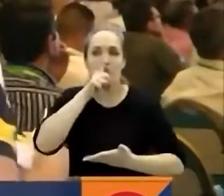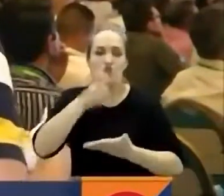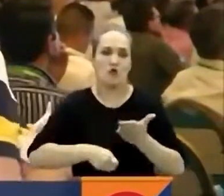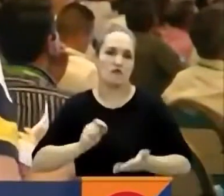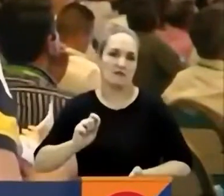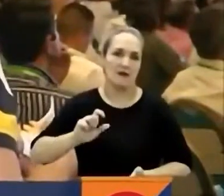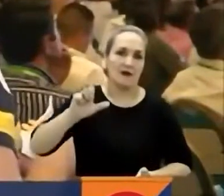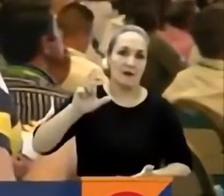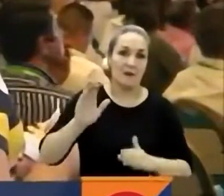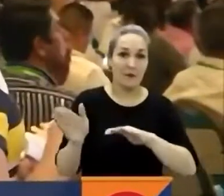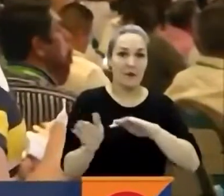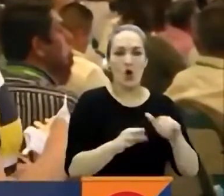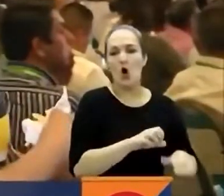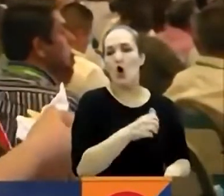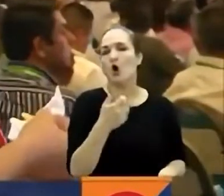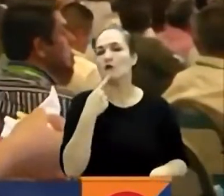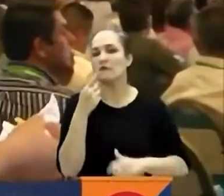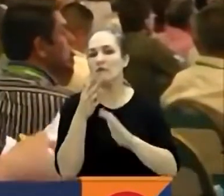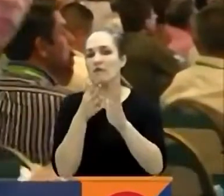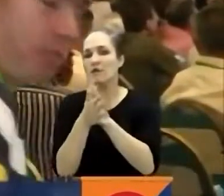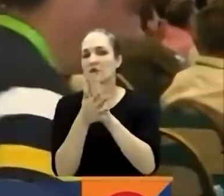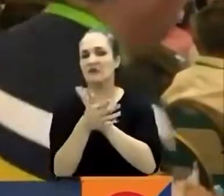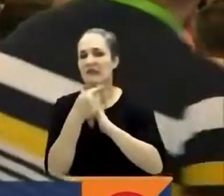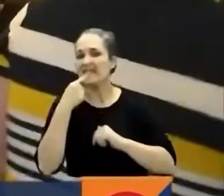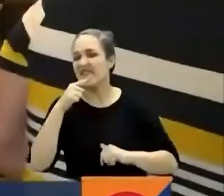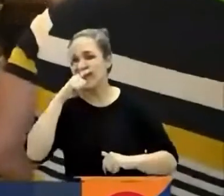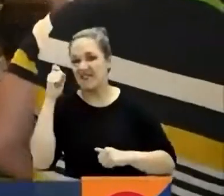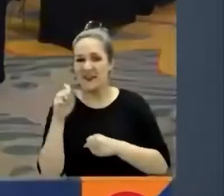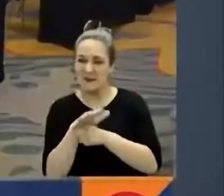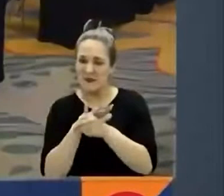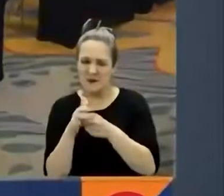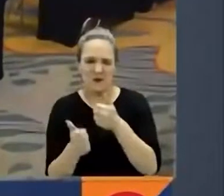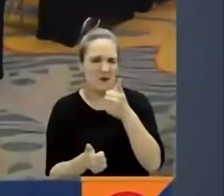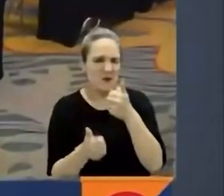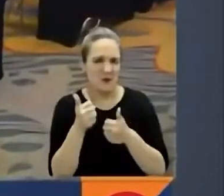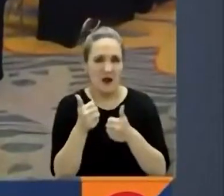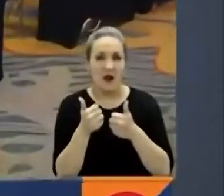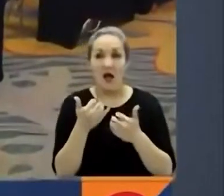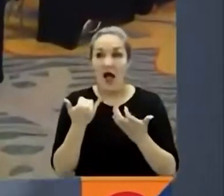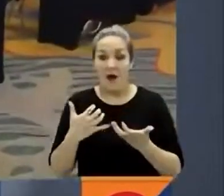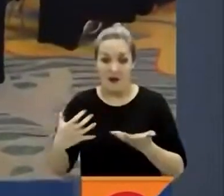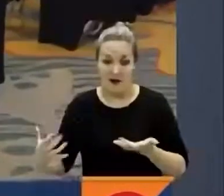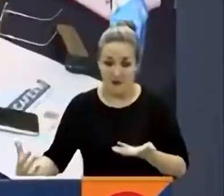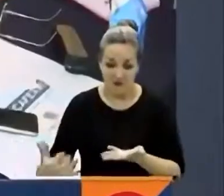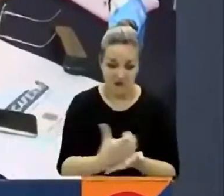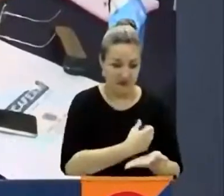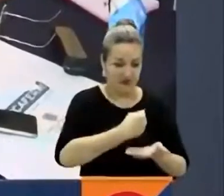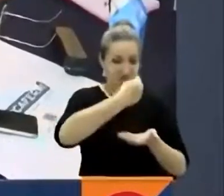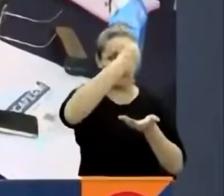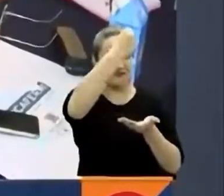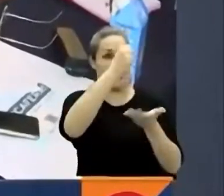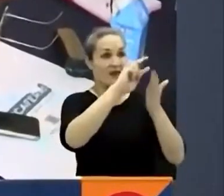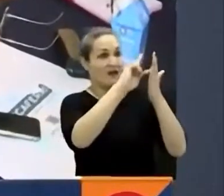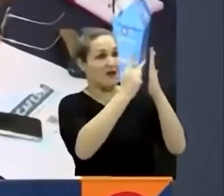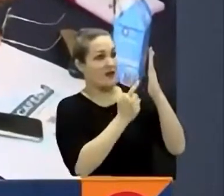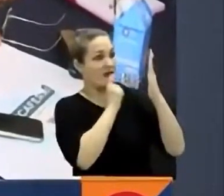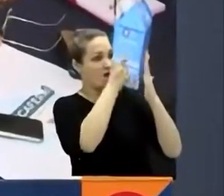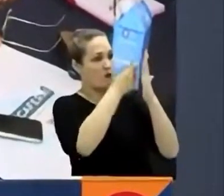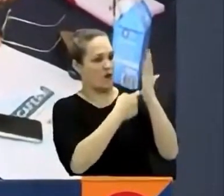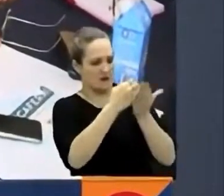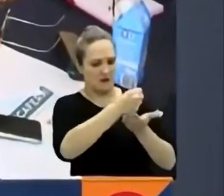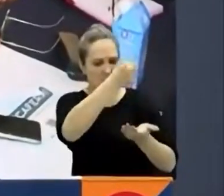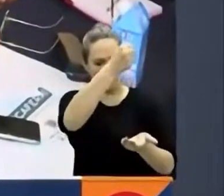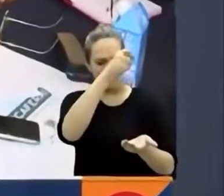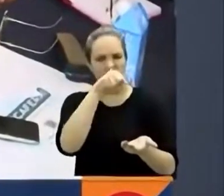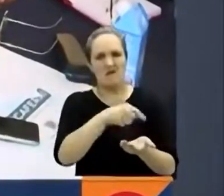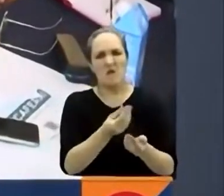Y lo feo, concluye el sector, es que todavía no se sabe en qué se va a invertir esos 25 billones de pesos que pretende recaudar